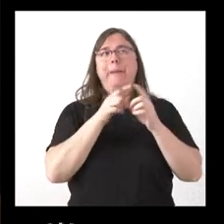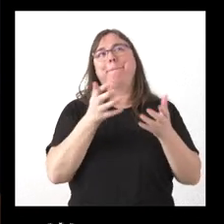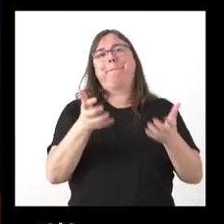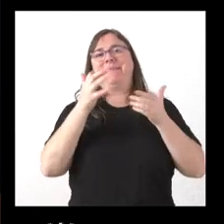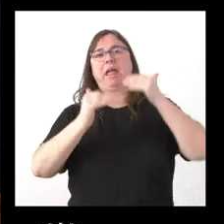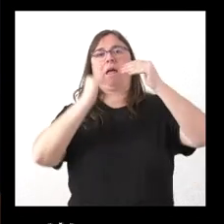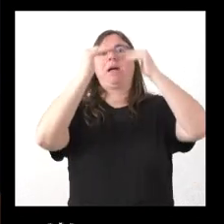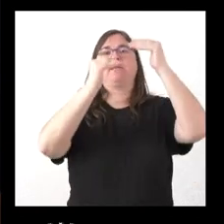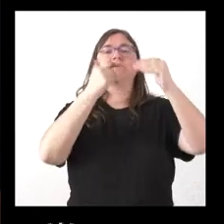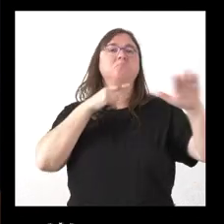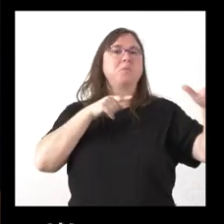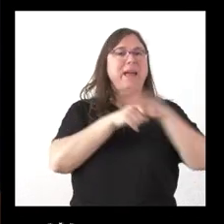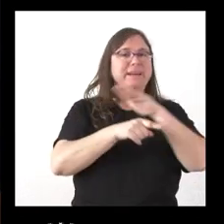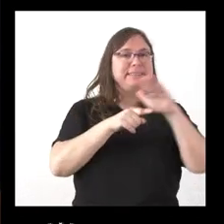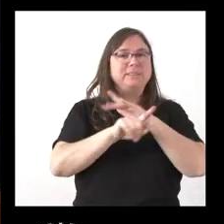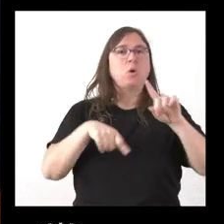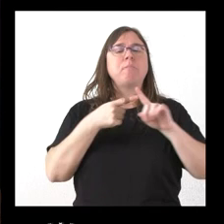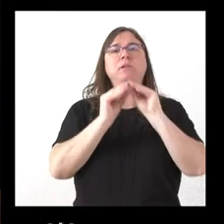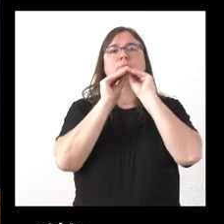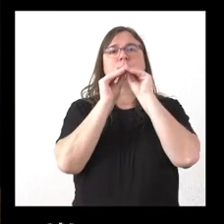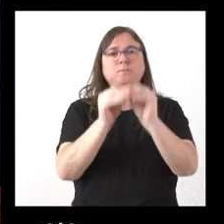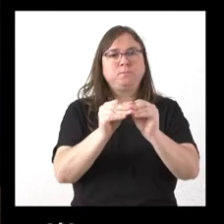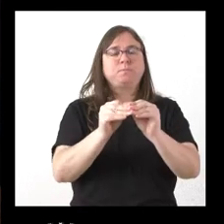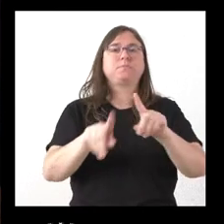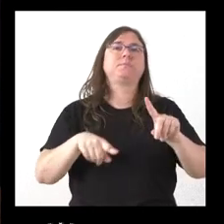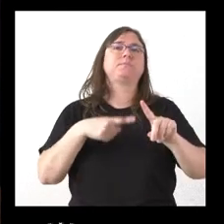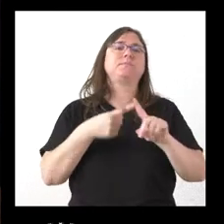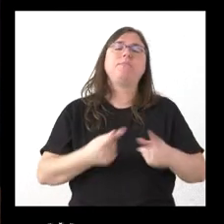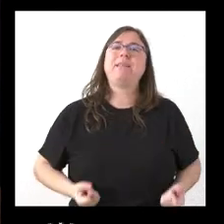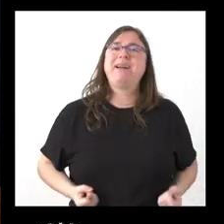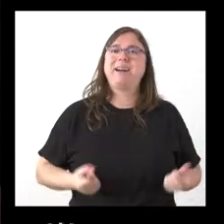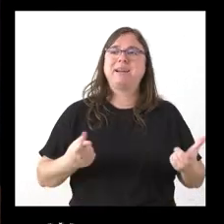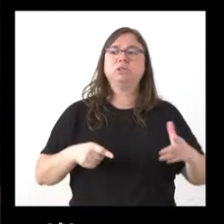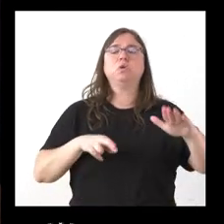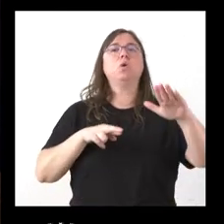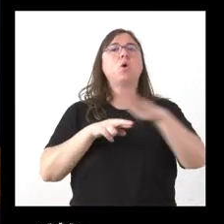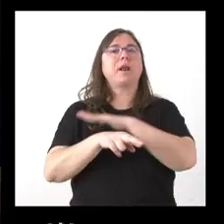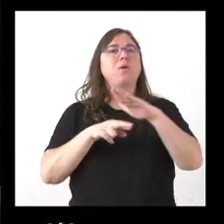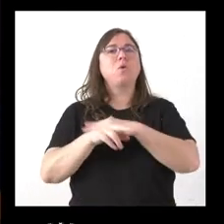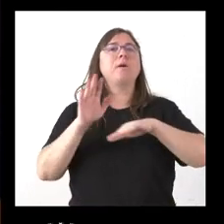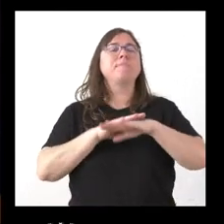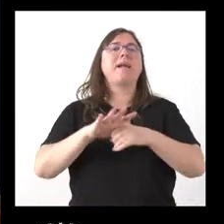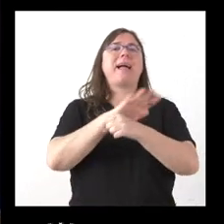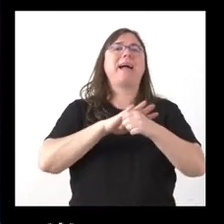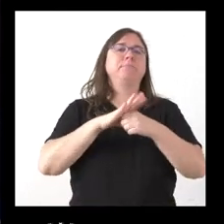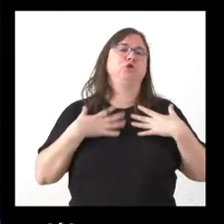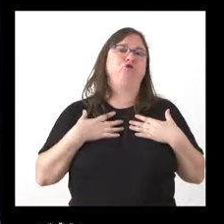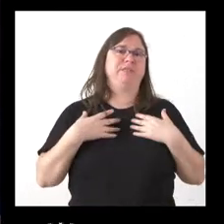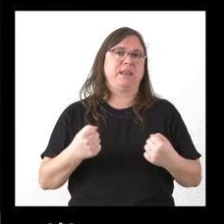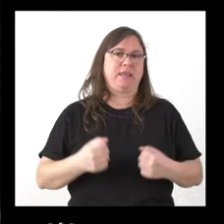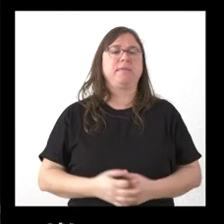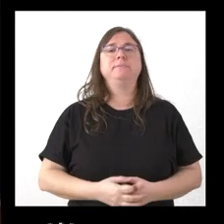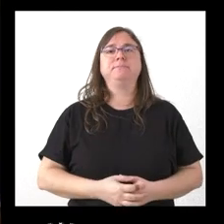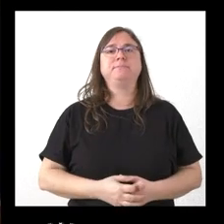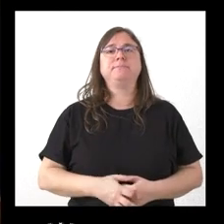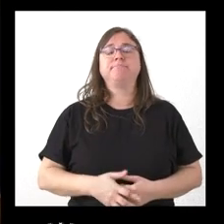en la gestión y en la ejecución y también en los gastos y recursos dirigidos al ámbito de la sanidad